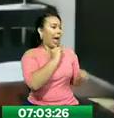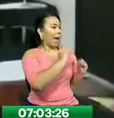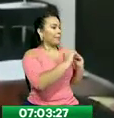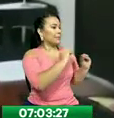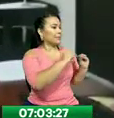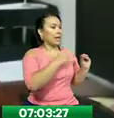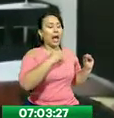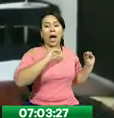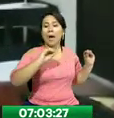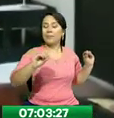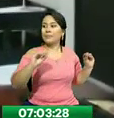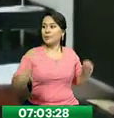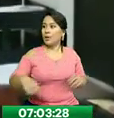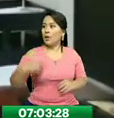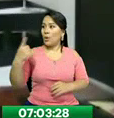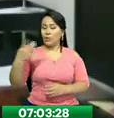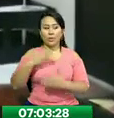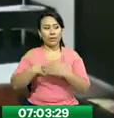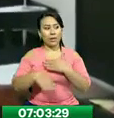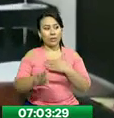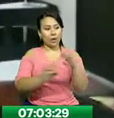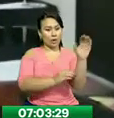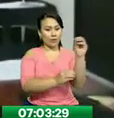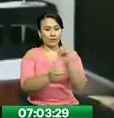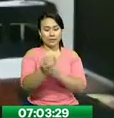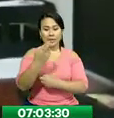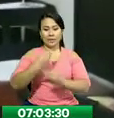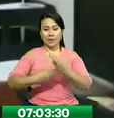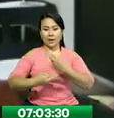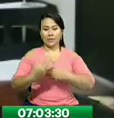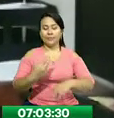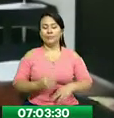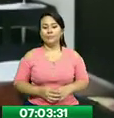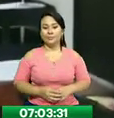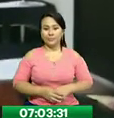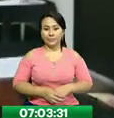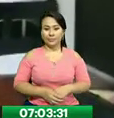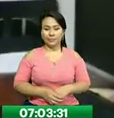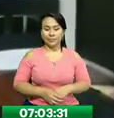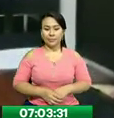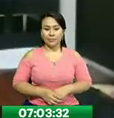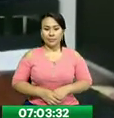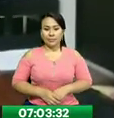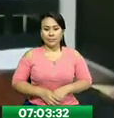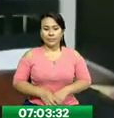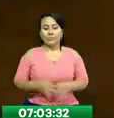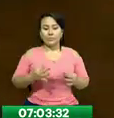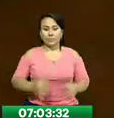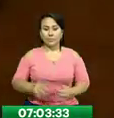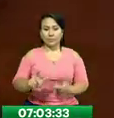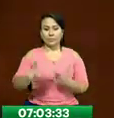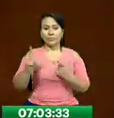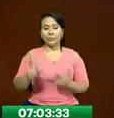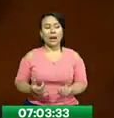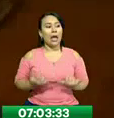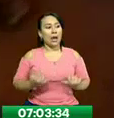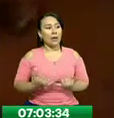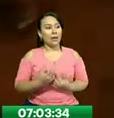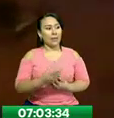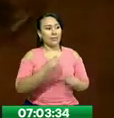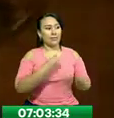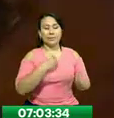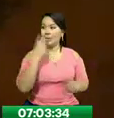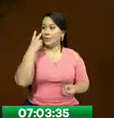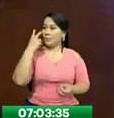de ellos se encontraba al interior del local, justamente rompiendo las seguridades con una sierra. Esta vez, los cacos